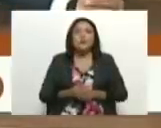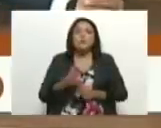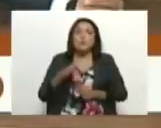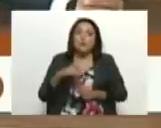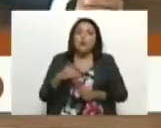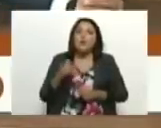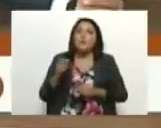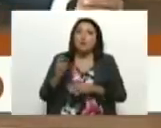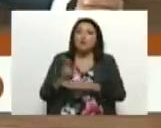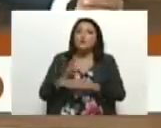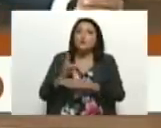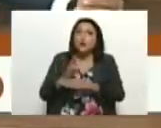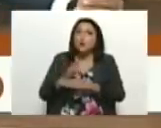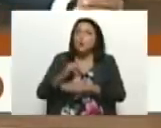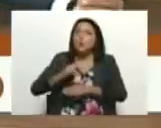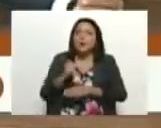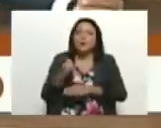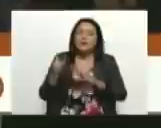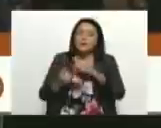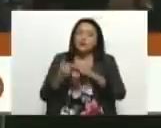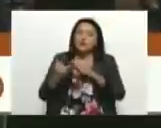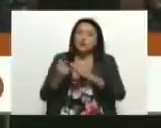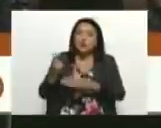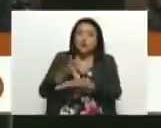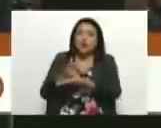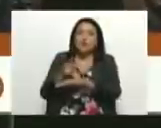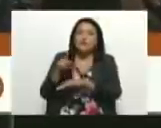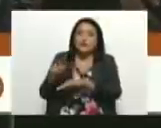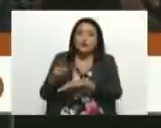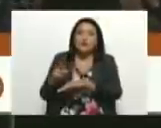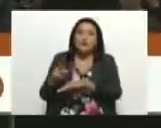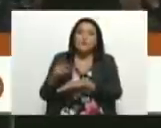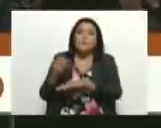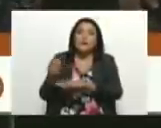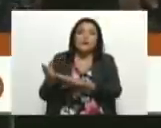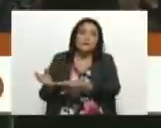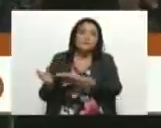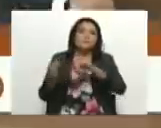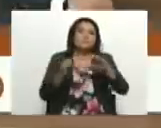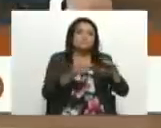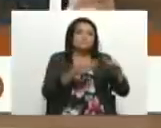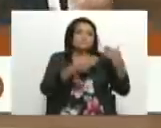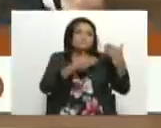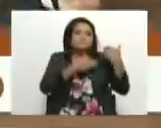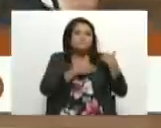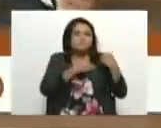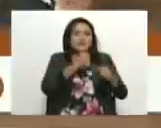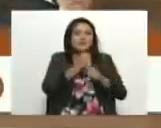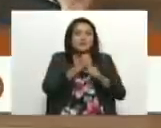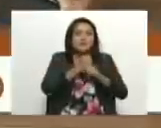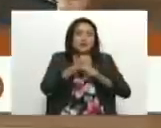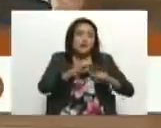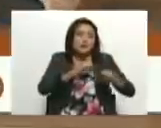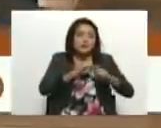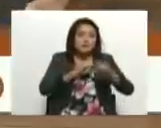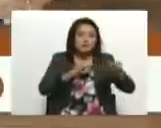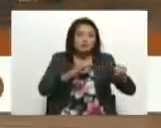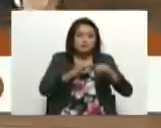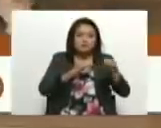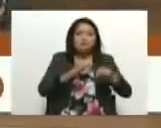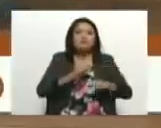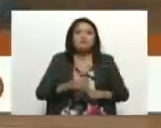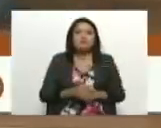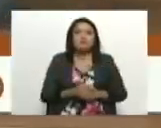Estado para la ejecución de acciones. Y eso pues ha permitido